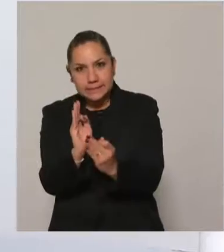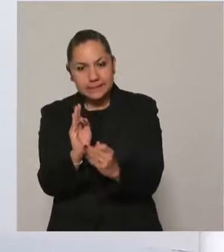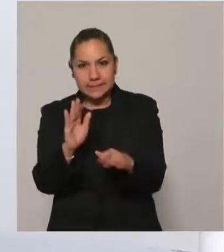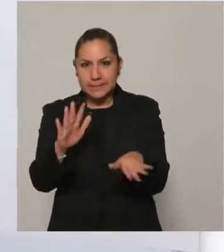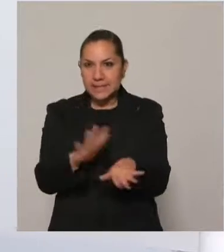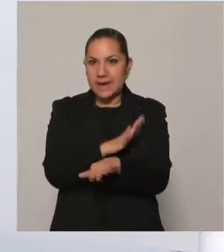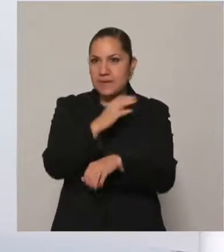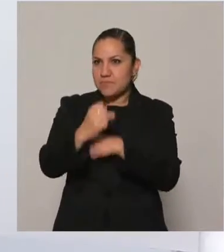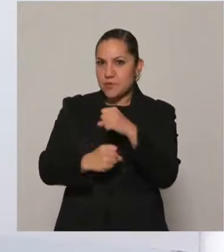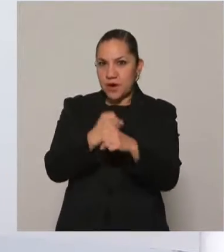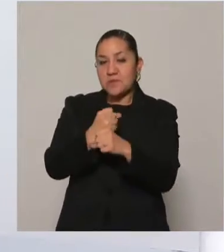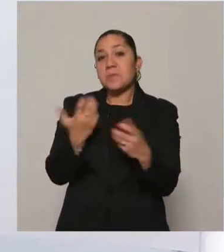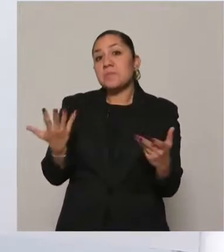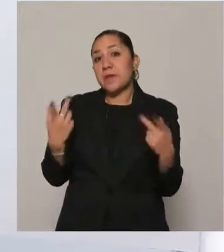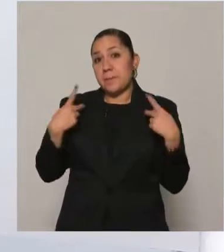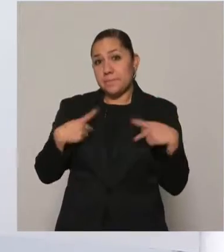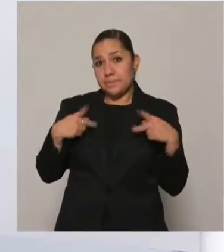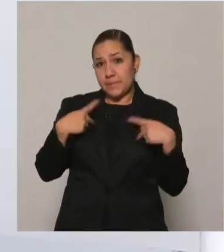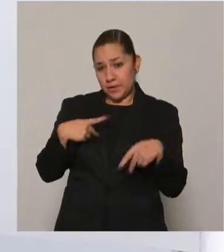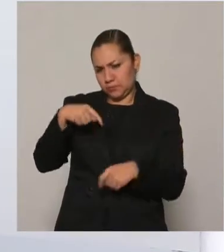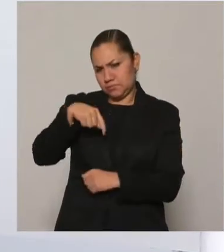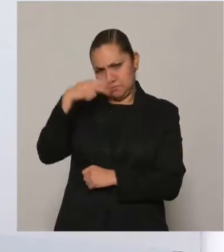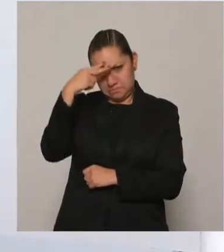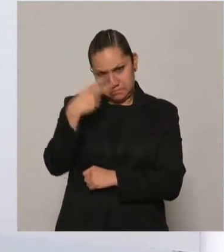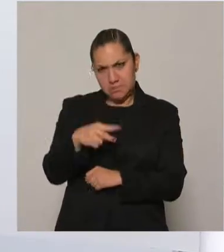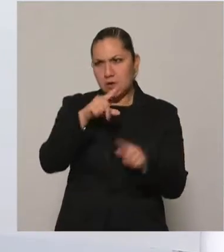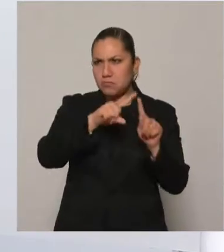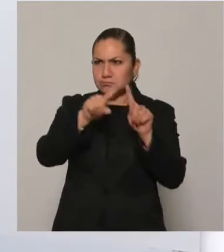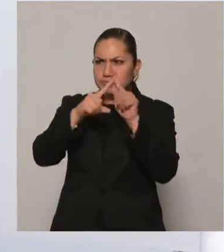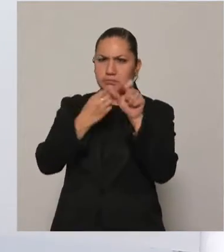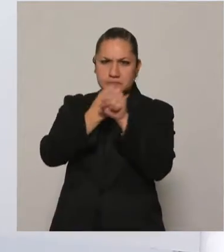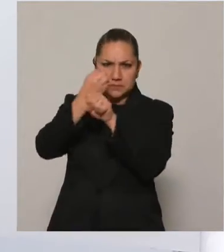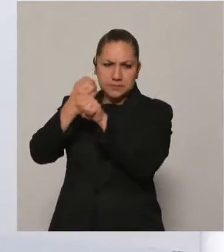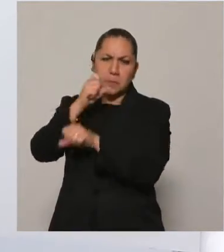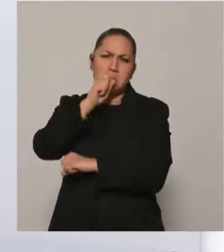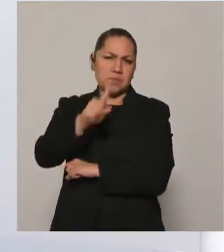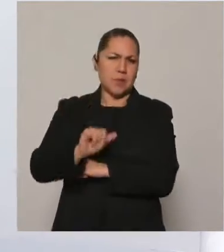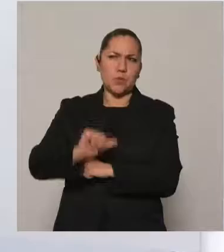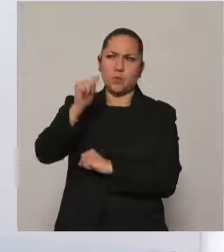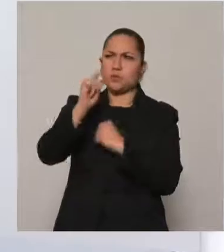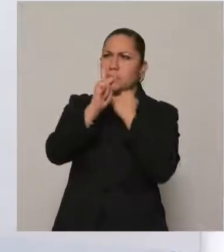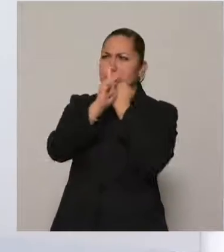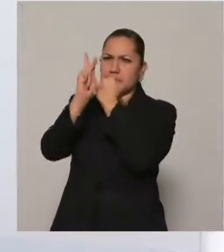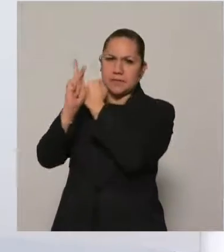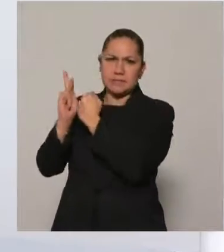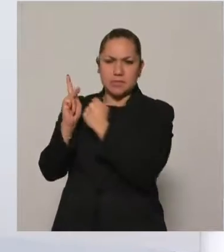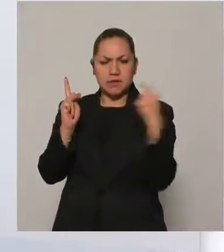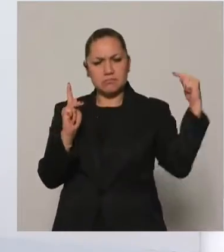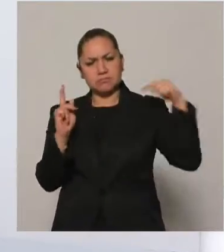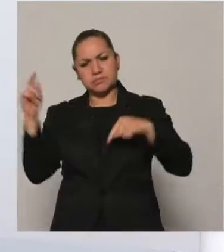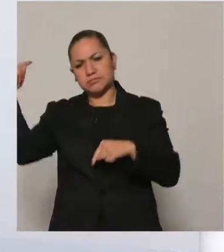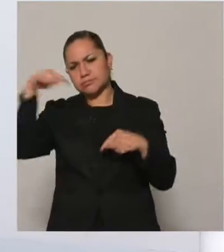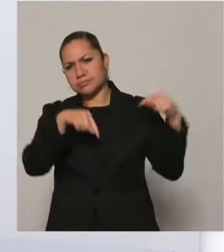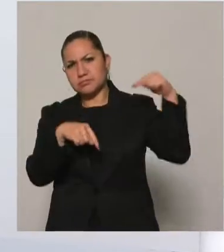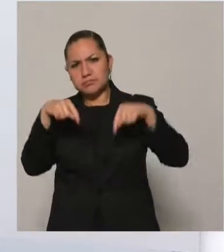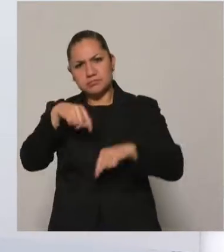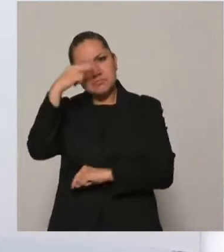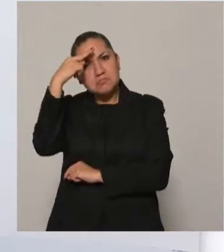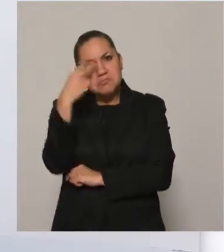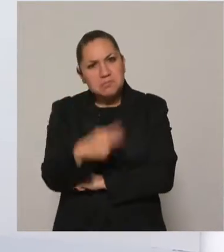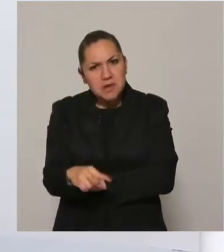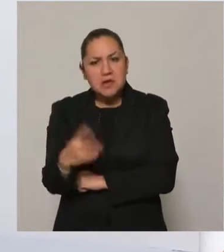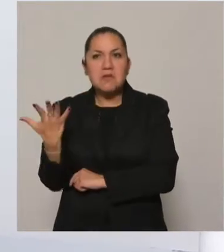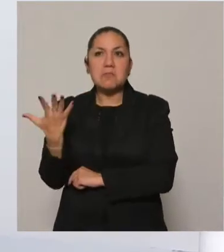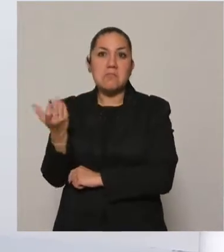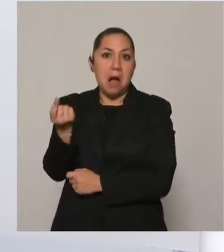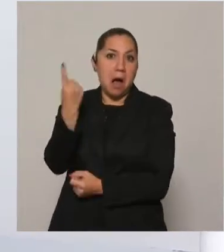nacionales como del extranjero, llegan cada año en estas fechas a la Ciudad de México. ¿Para qué? Para conocer la ciudad, algunos, otros